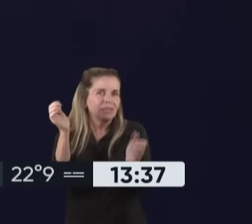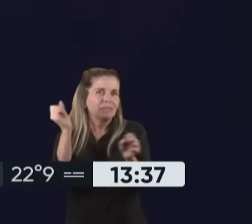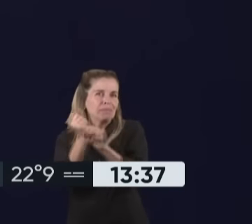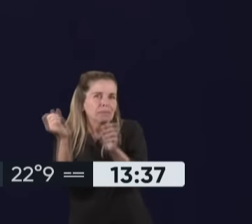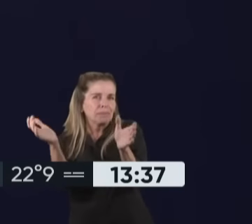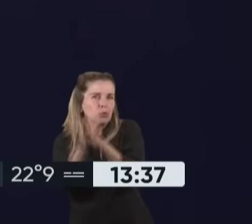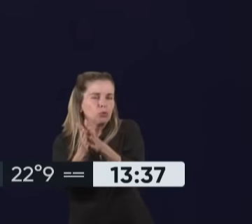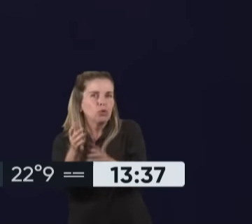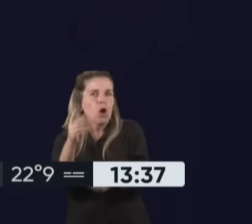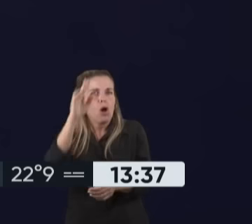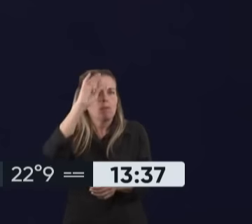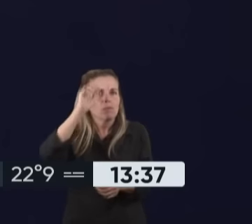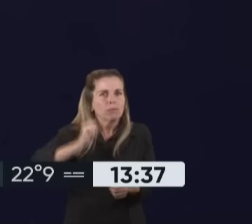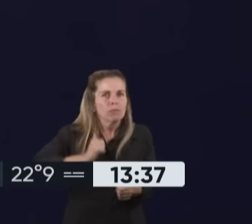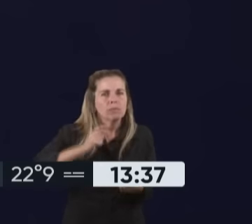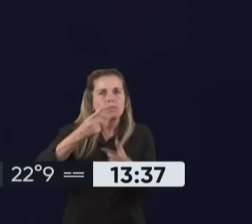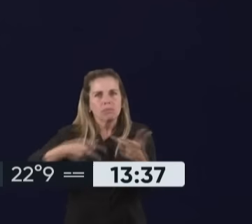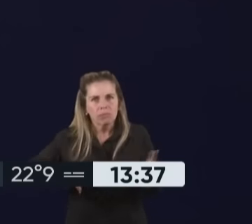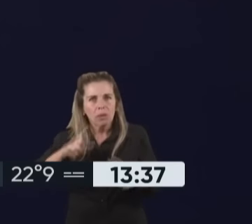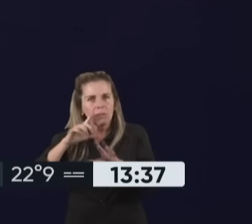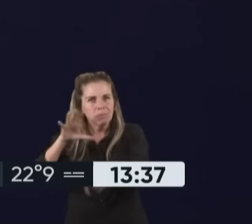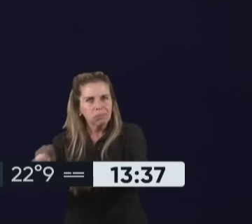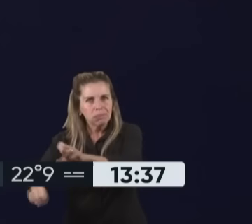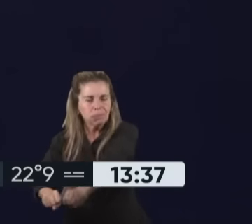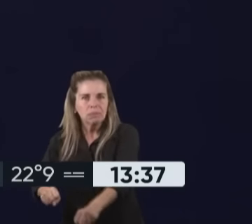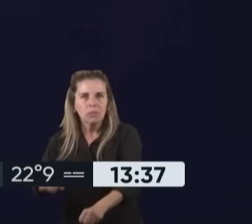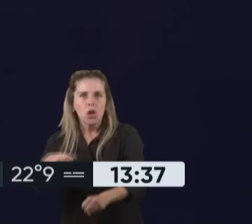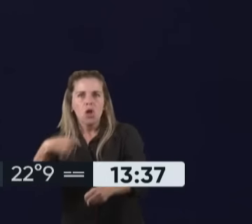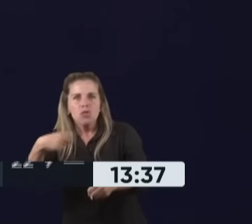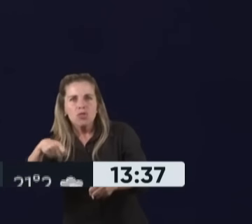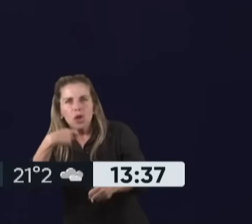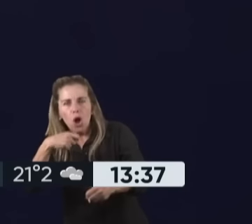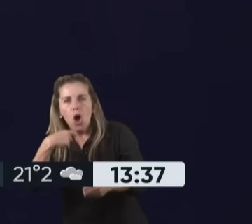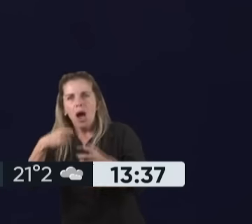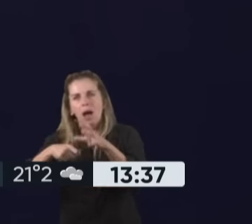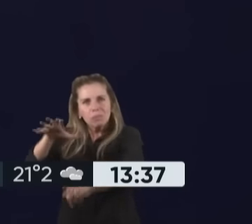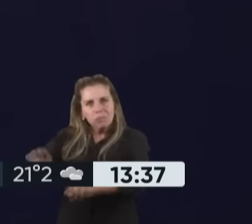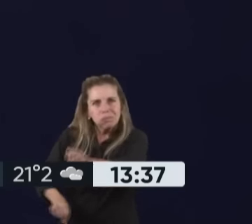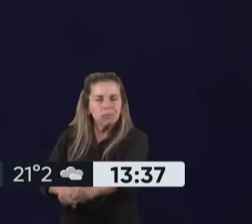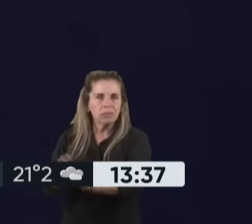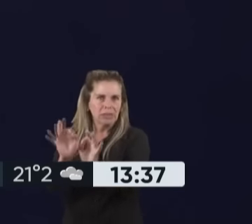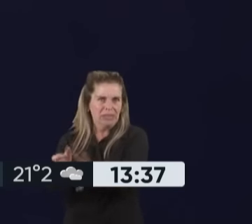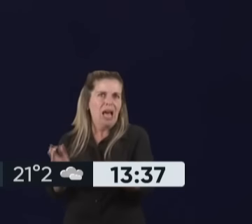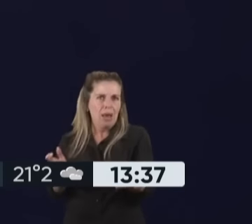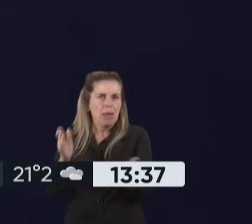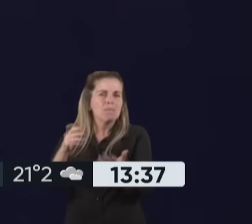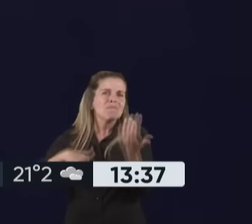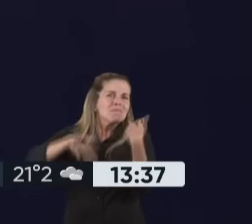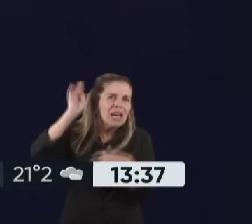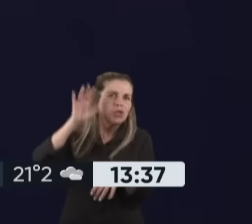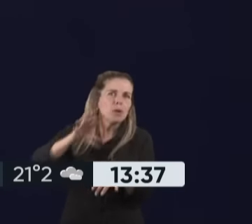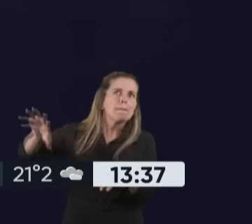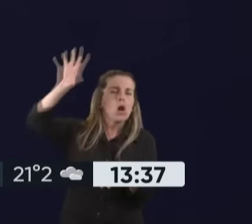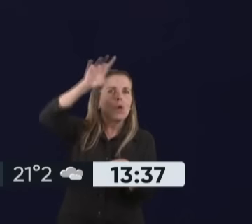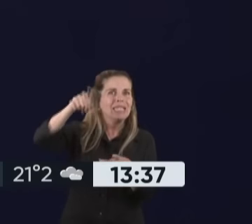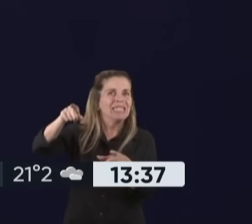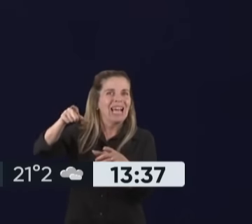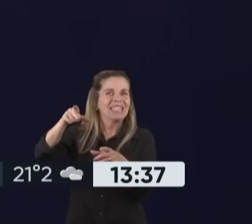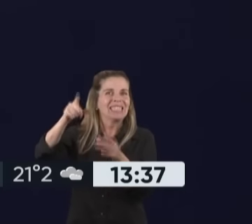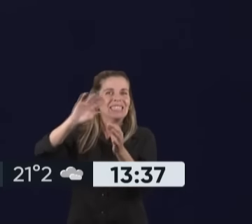el 90% de la droga que se secuestra en la Argentina se secuestra en frontera, y hay veces que están totalmente sobrepasados. Así que será un